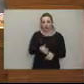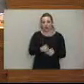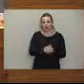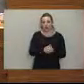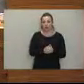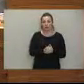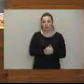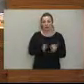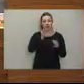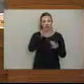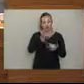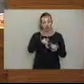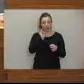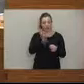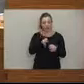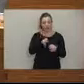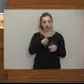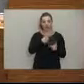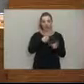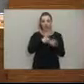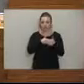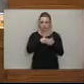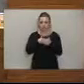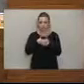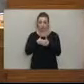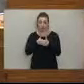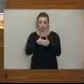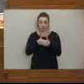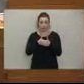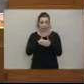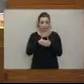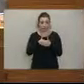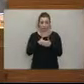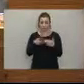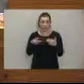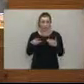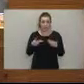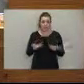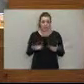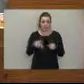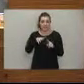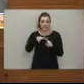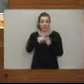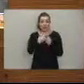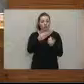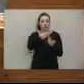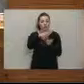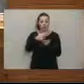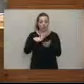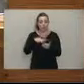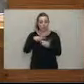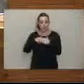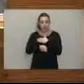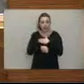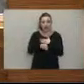fin, es cierto que esas restricciones impiden, de alguna manera, que en muchas de las situaciones de despido se pueda acceder, y eso